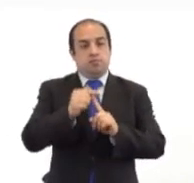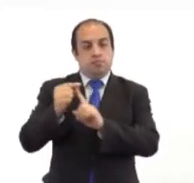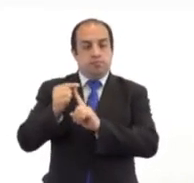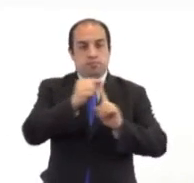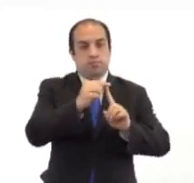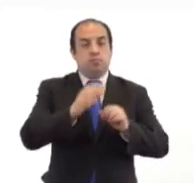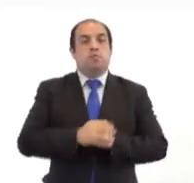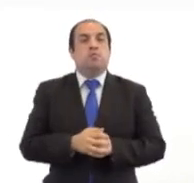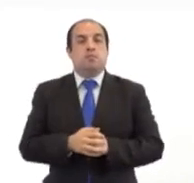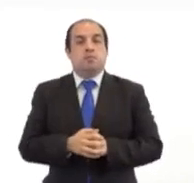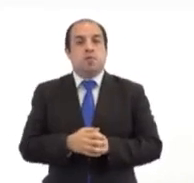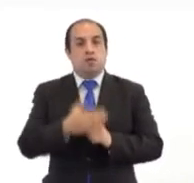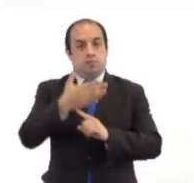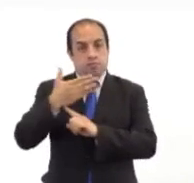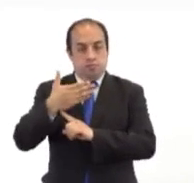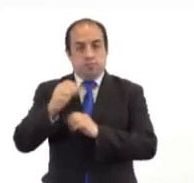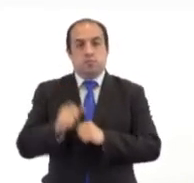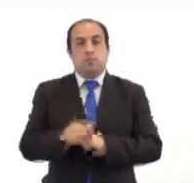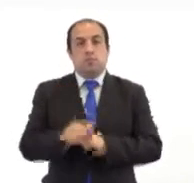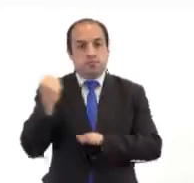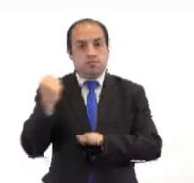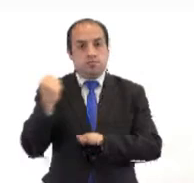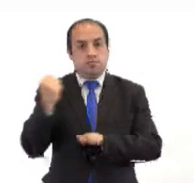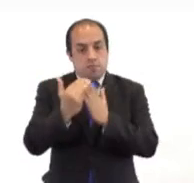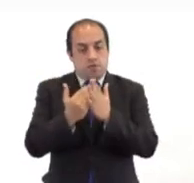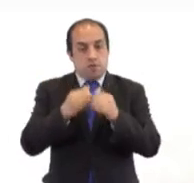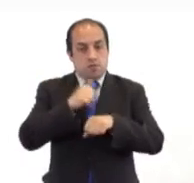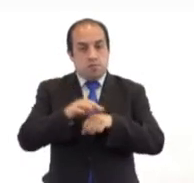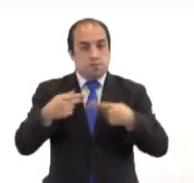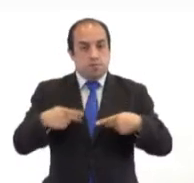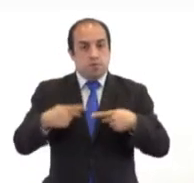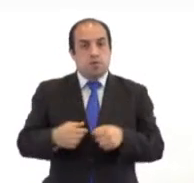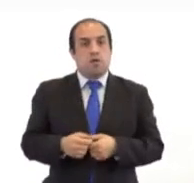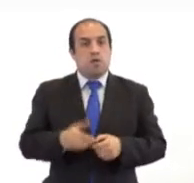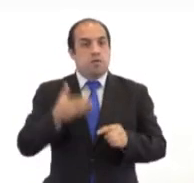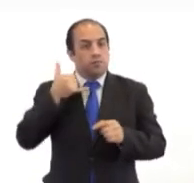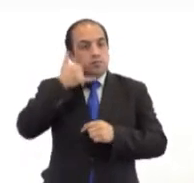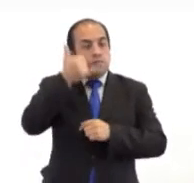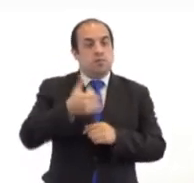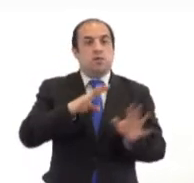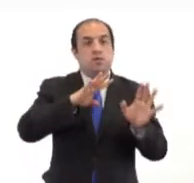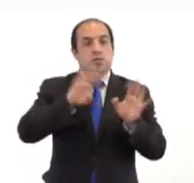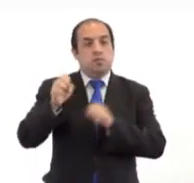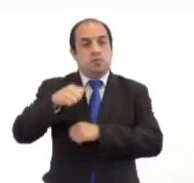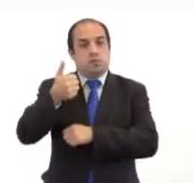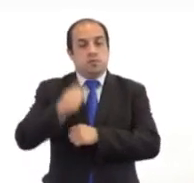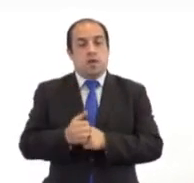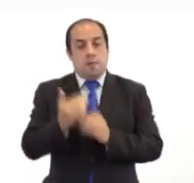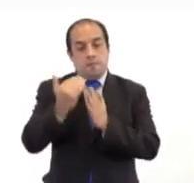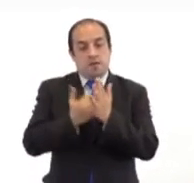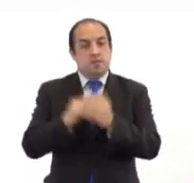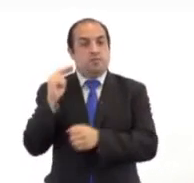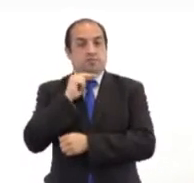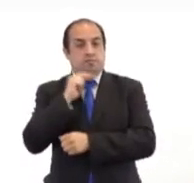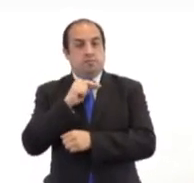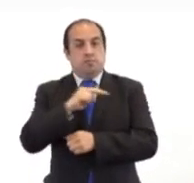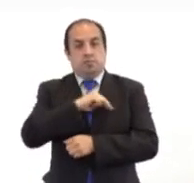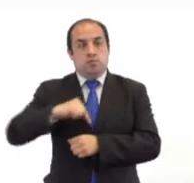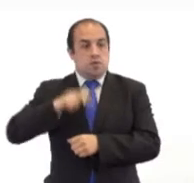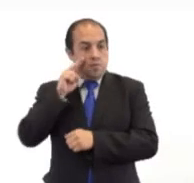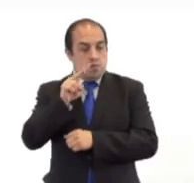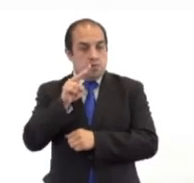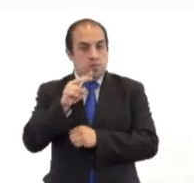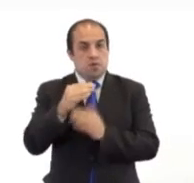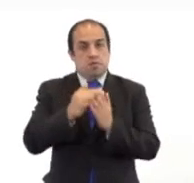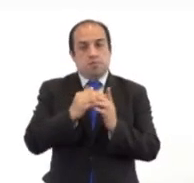Entonces, afortunadamente sigue bajando el número de personas que buscan atención al 911, aunque con menor velocidad que lo que vimos y la caída